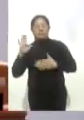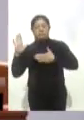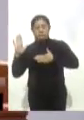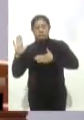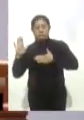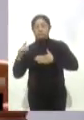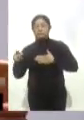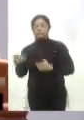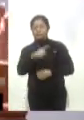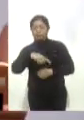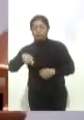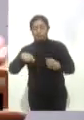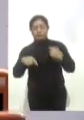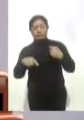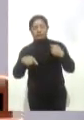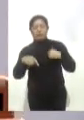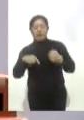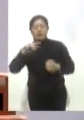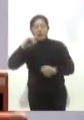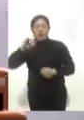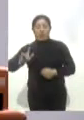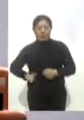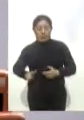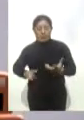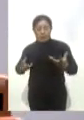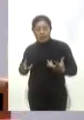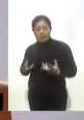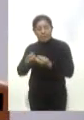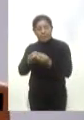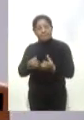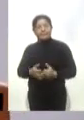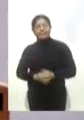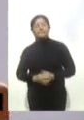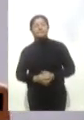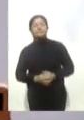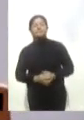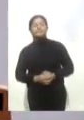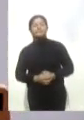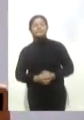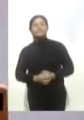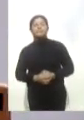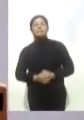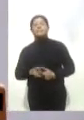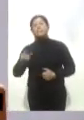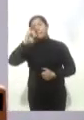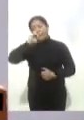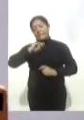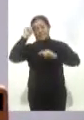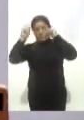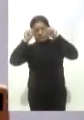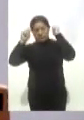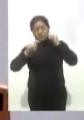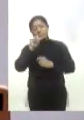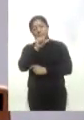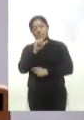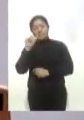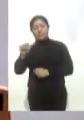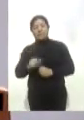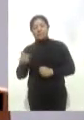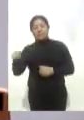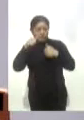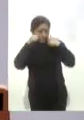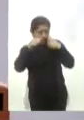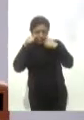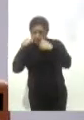junto a ustedes. Secretaria de Turismo, Anabel Alvarado, estará pendiente de